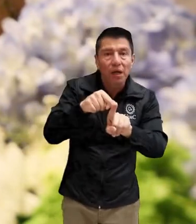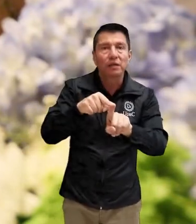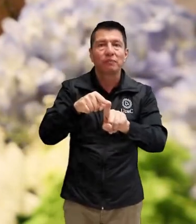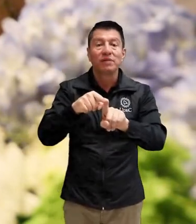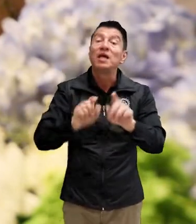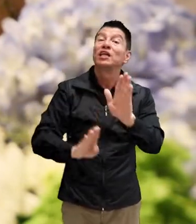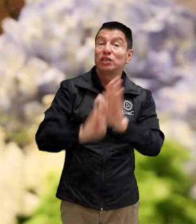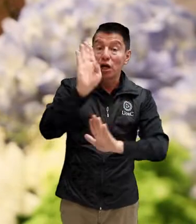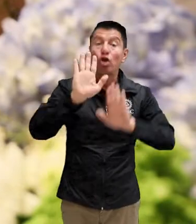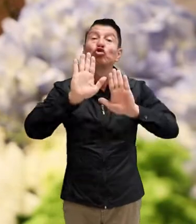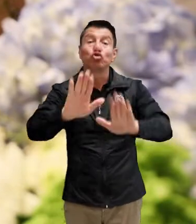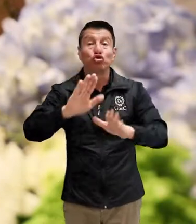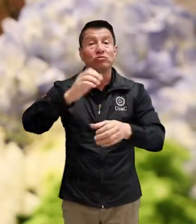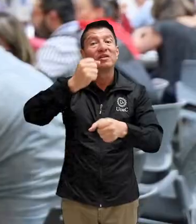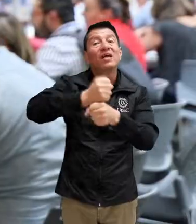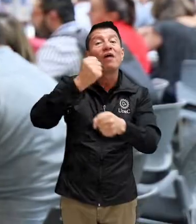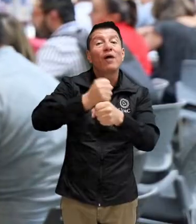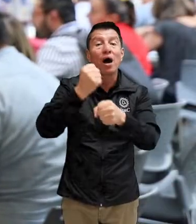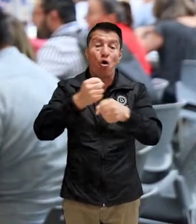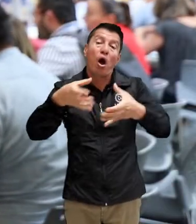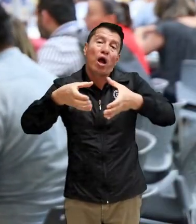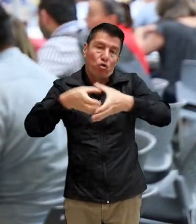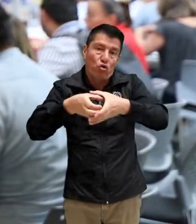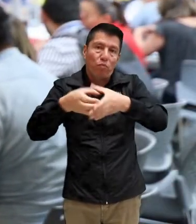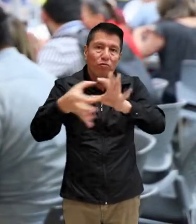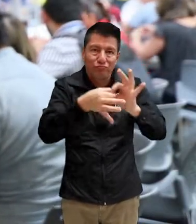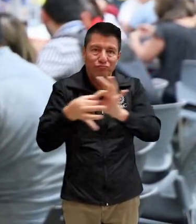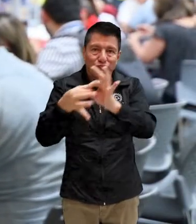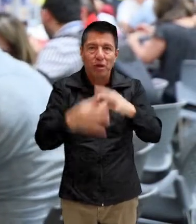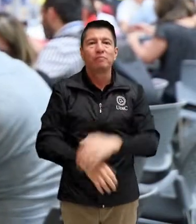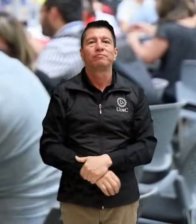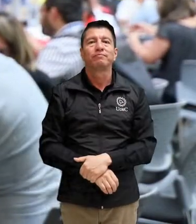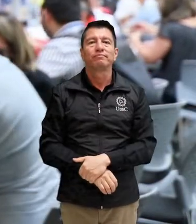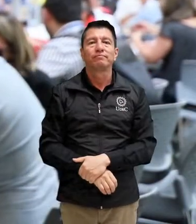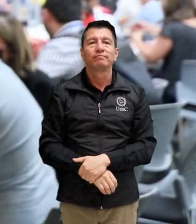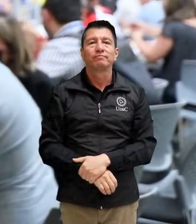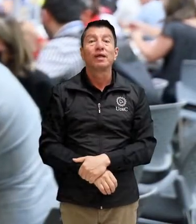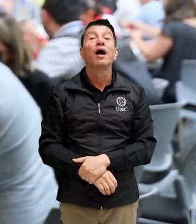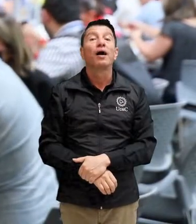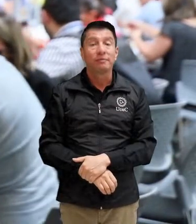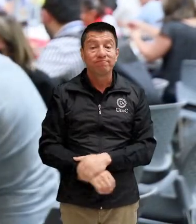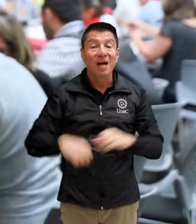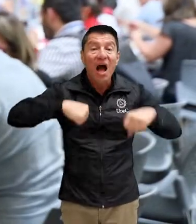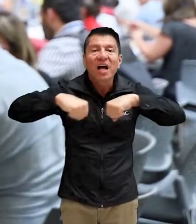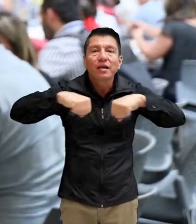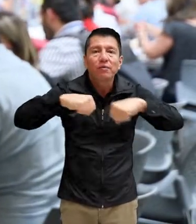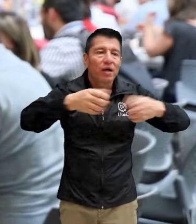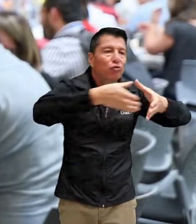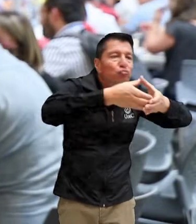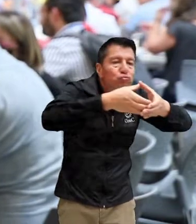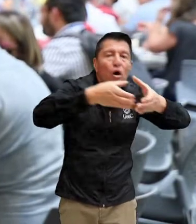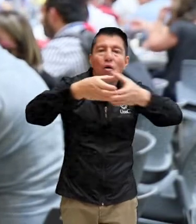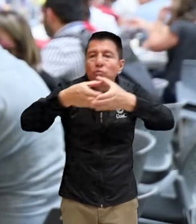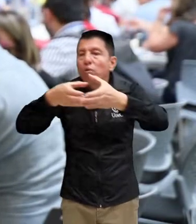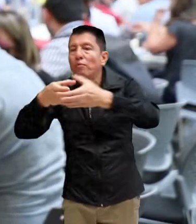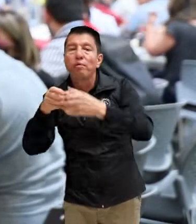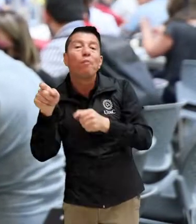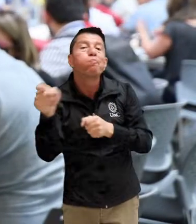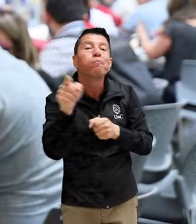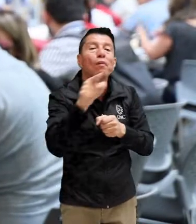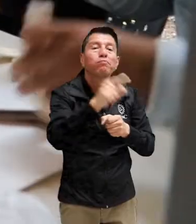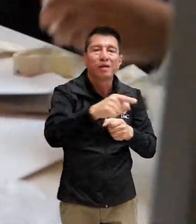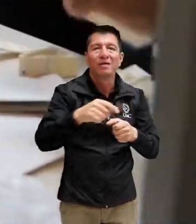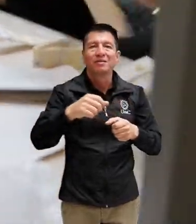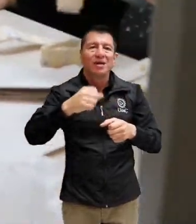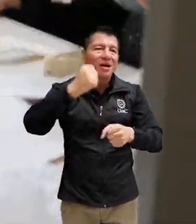de desarrollar sus trabajos en equipo. Hemos conformado diferentes equipos de trabajo que están desarrollando una